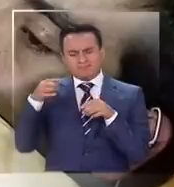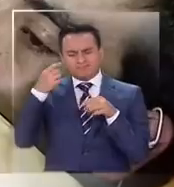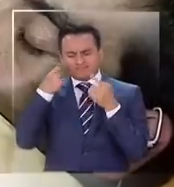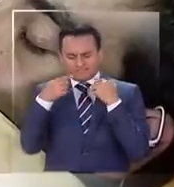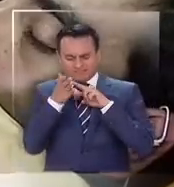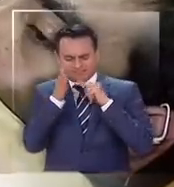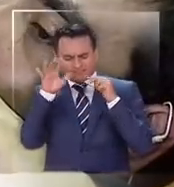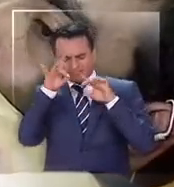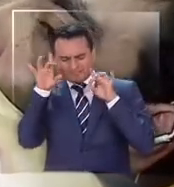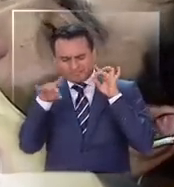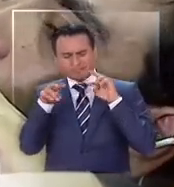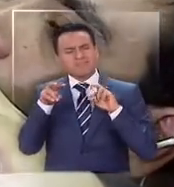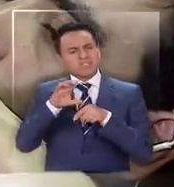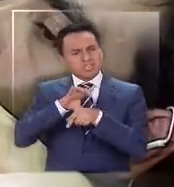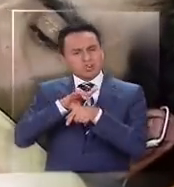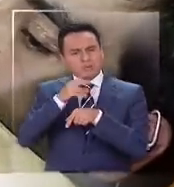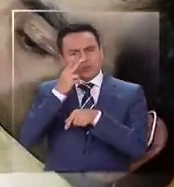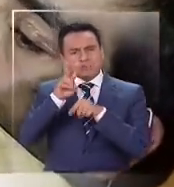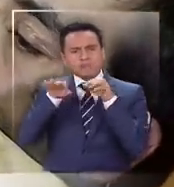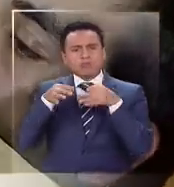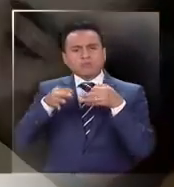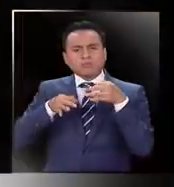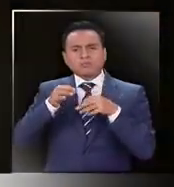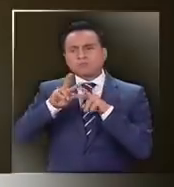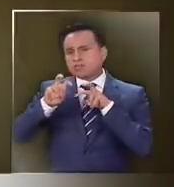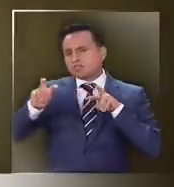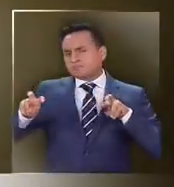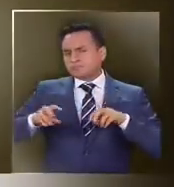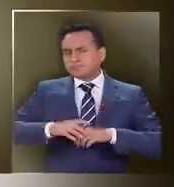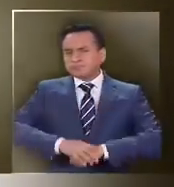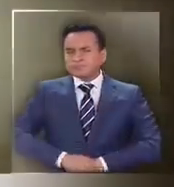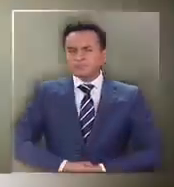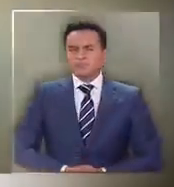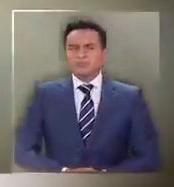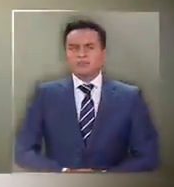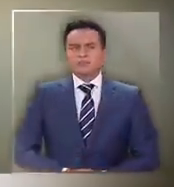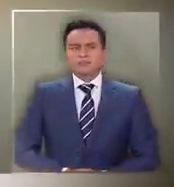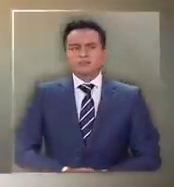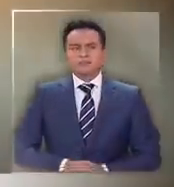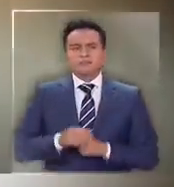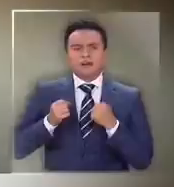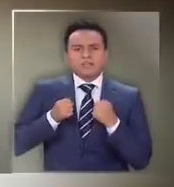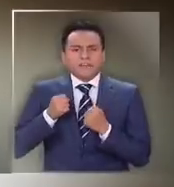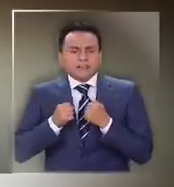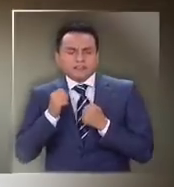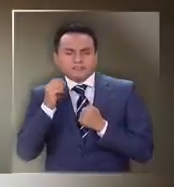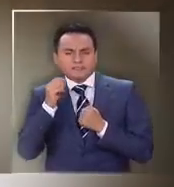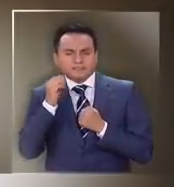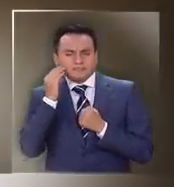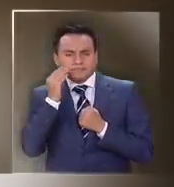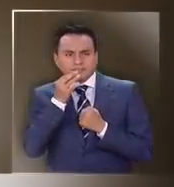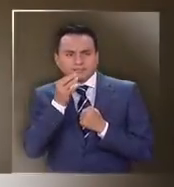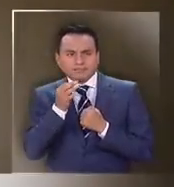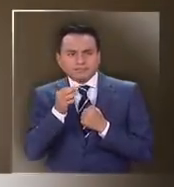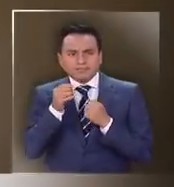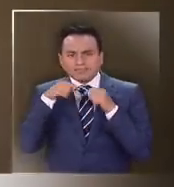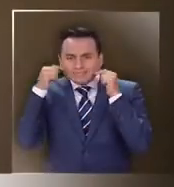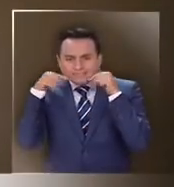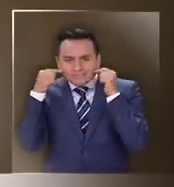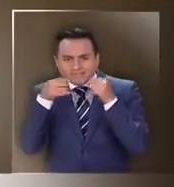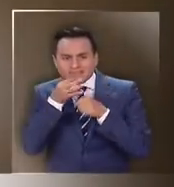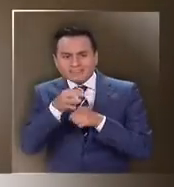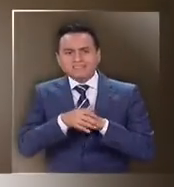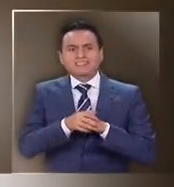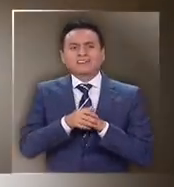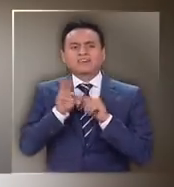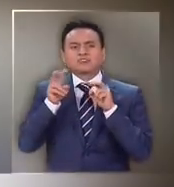encontradas por los médicos, que son los antecedentes con los cuales se formalizó la investigación. ¡Baila, baila! ¡Ríete, ríete, ríete! Tal